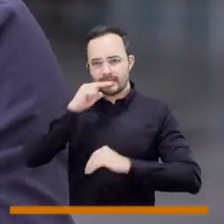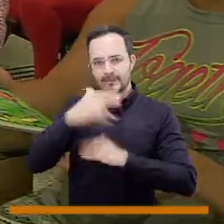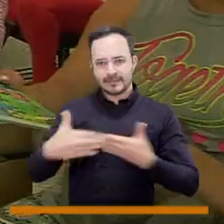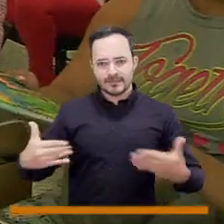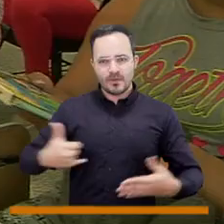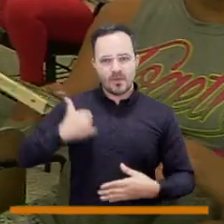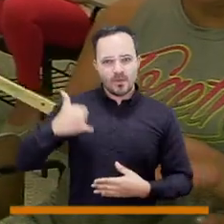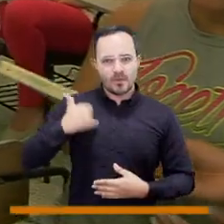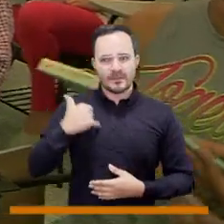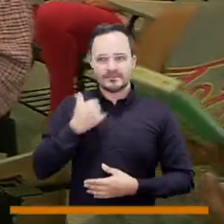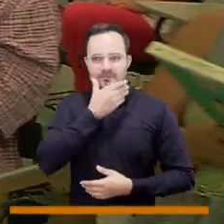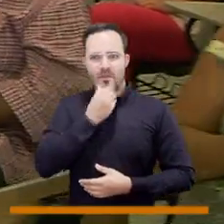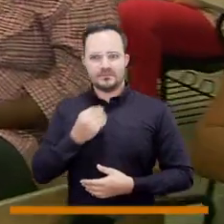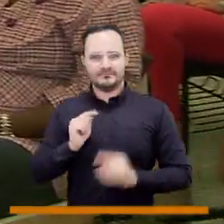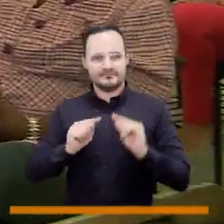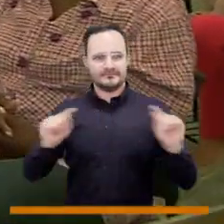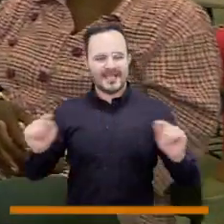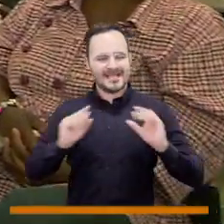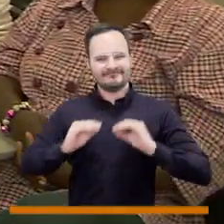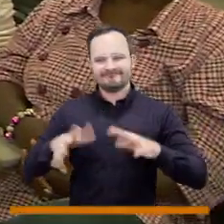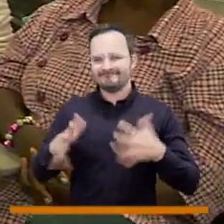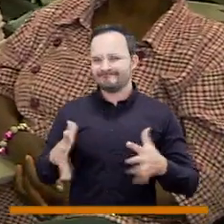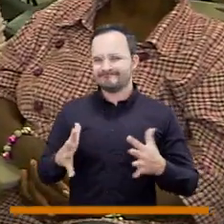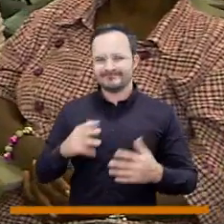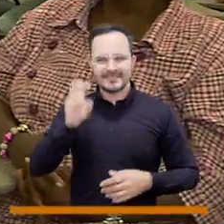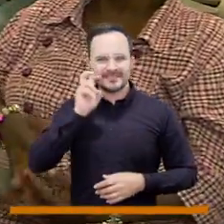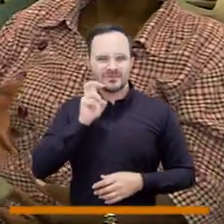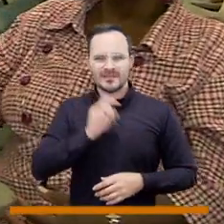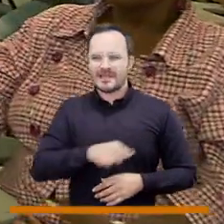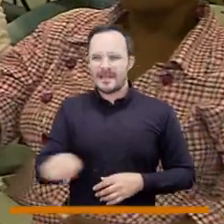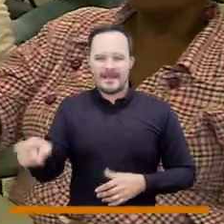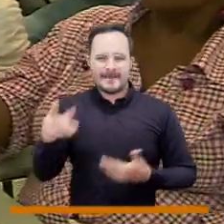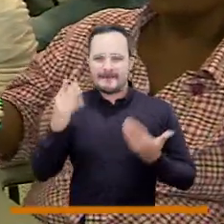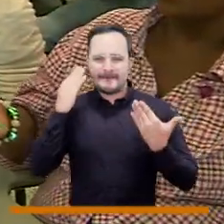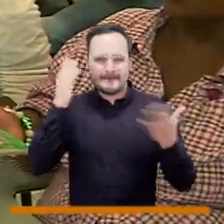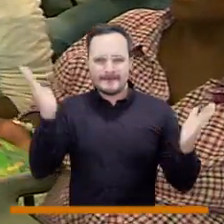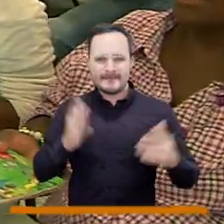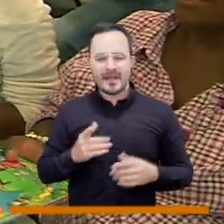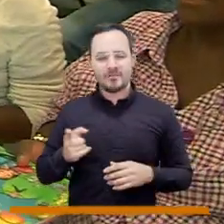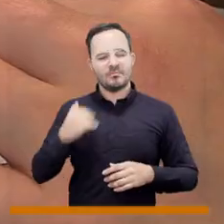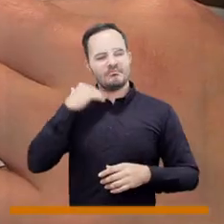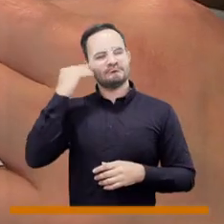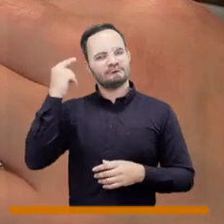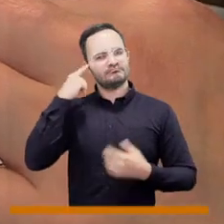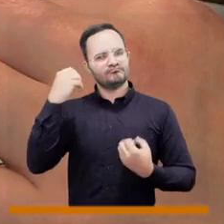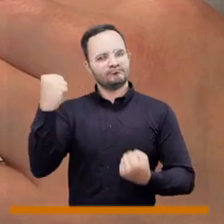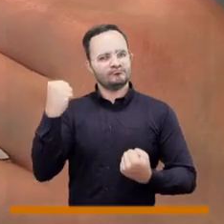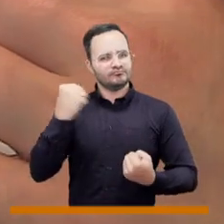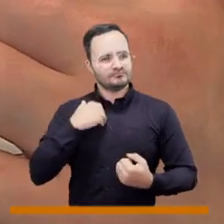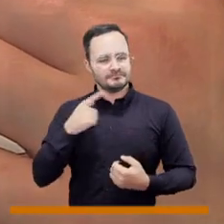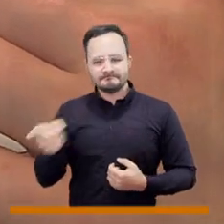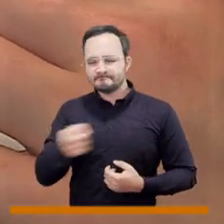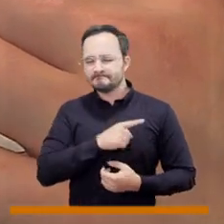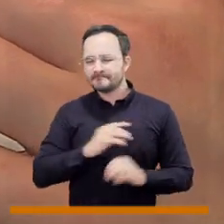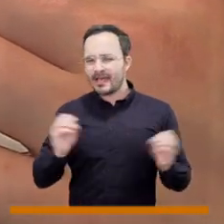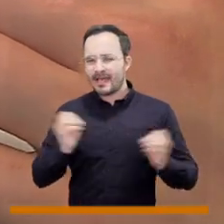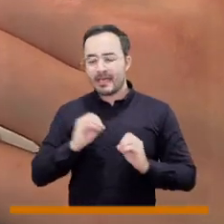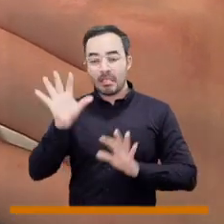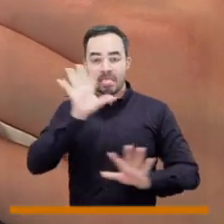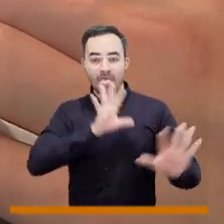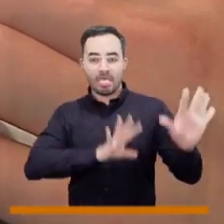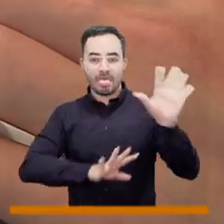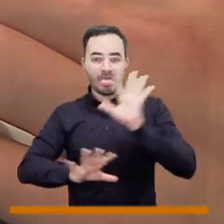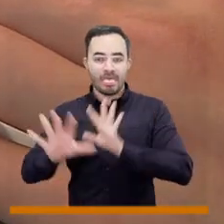niñas y adolescentes. Hoy estamos viendo que hay una inmadurez en